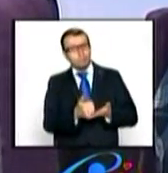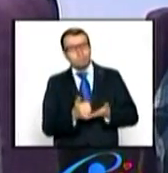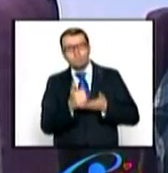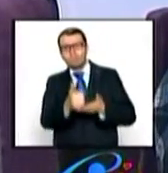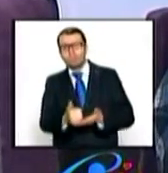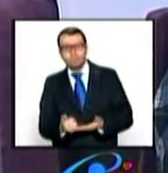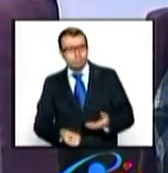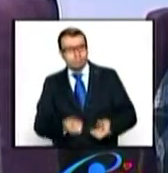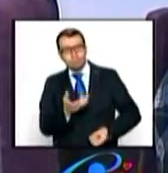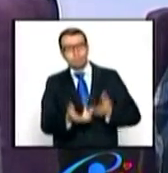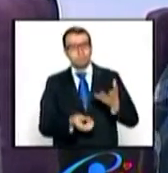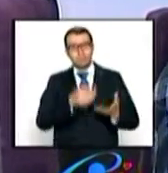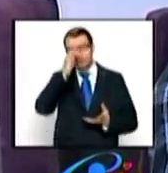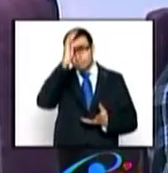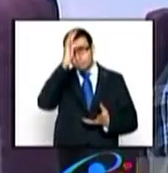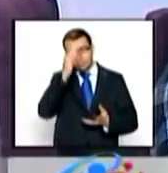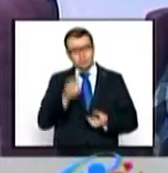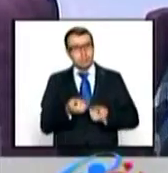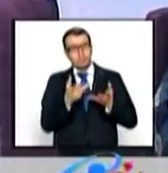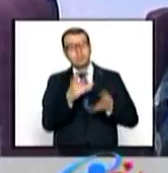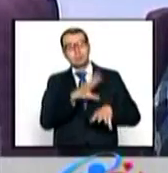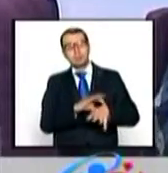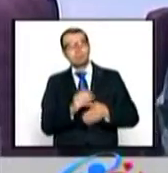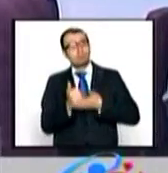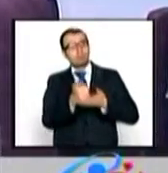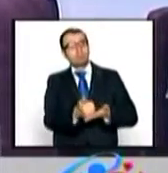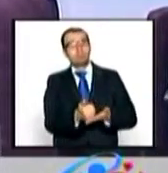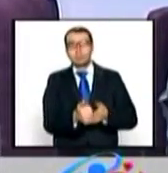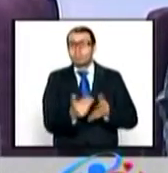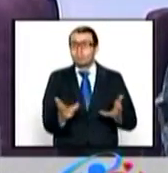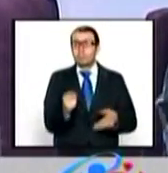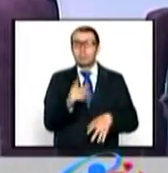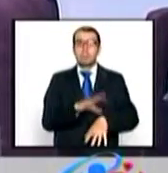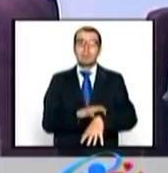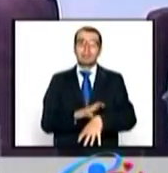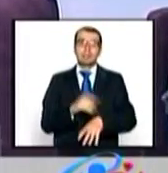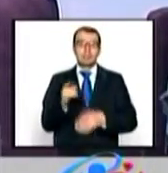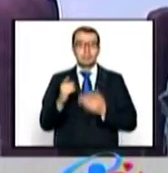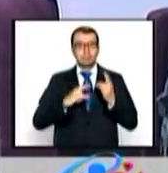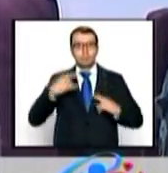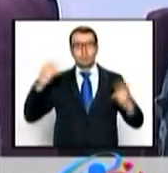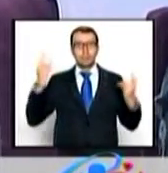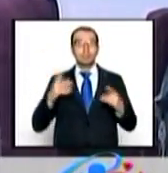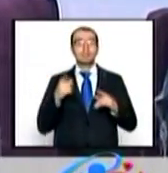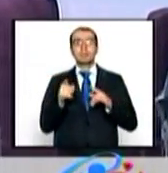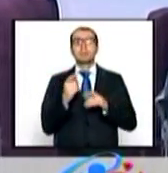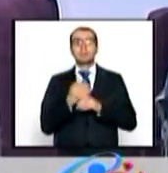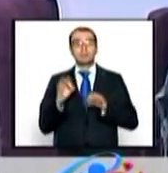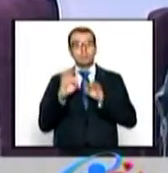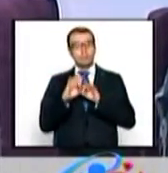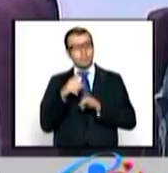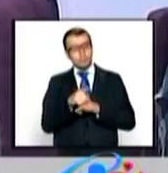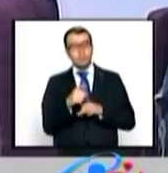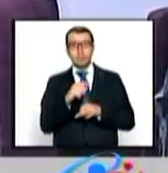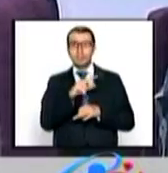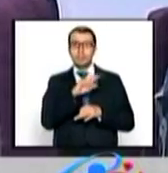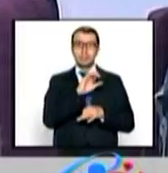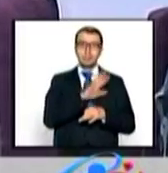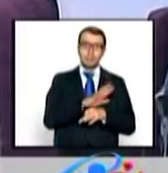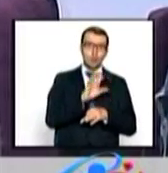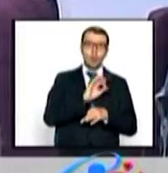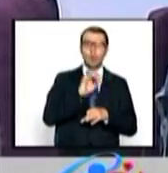los resultados que uno esperaría, la medicina biológica ha avanzado últimamente y sobre todo en estos últimos 5 a 7 años con